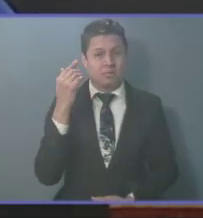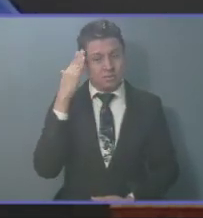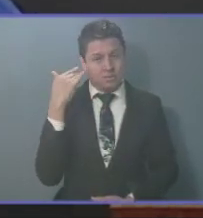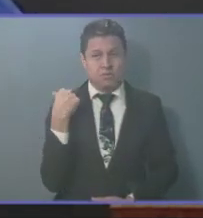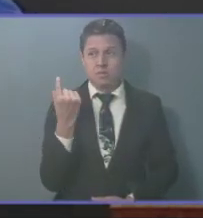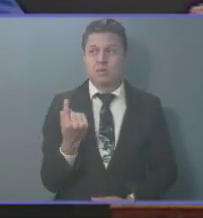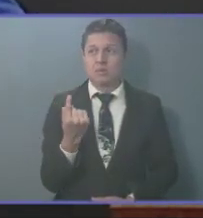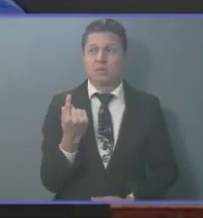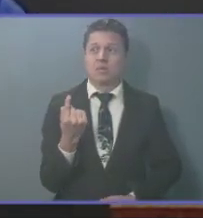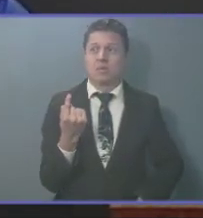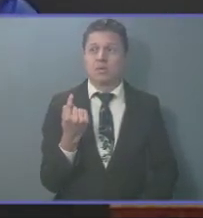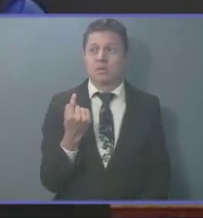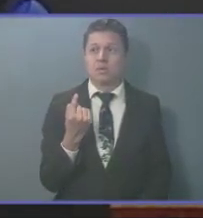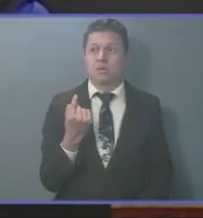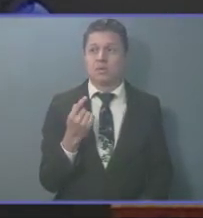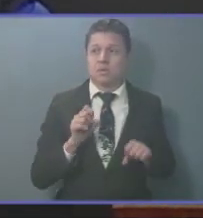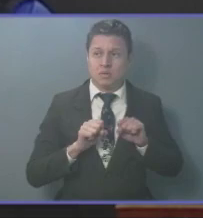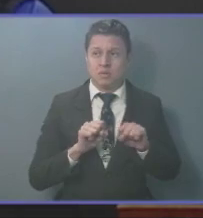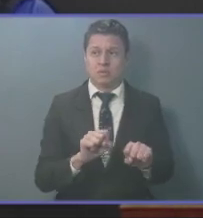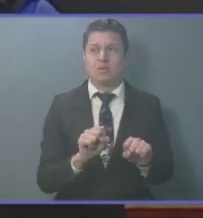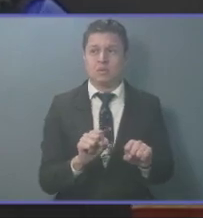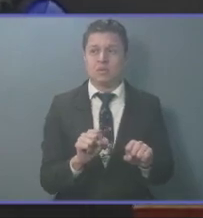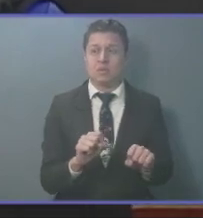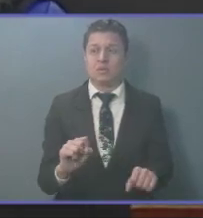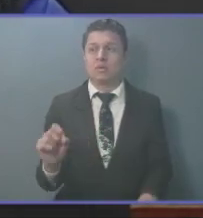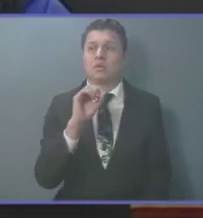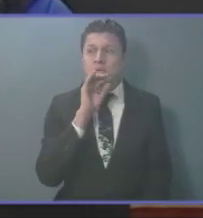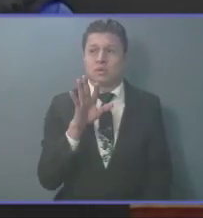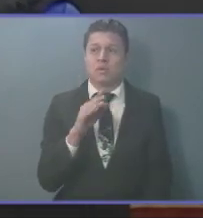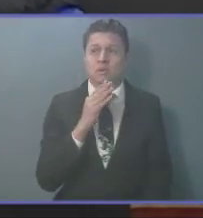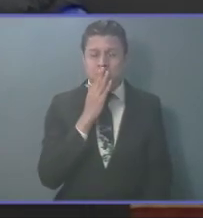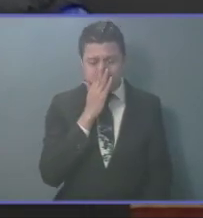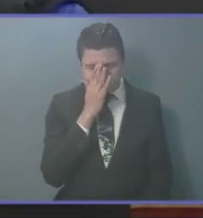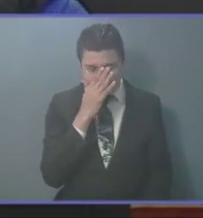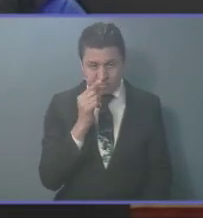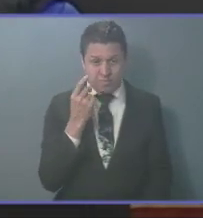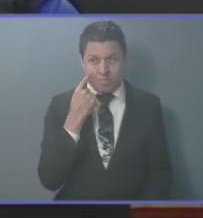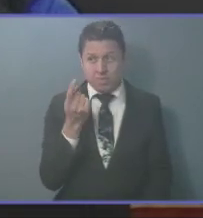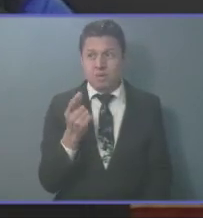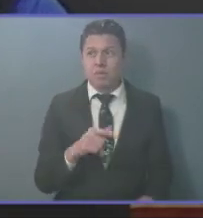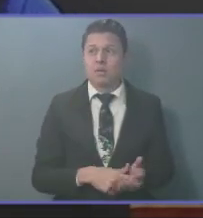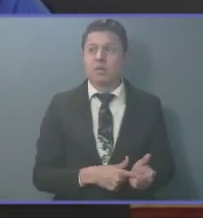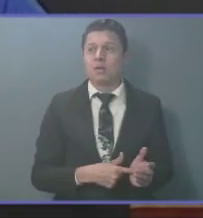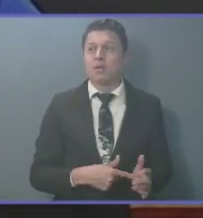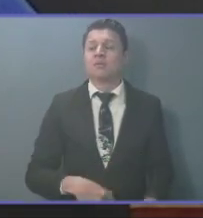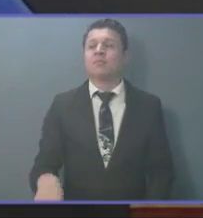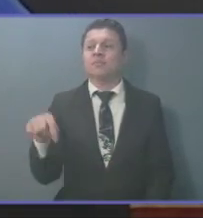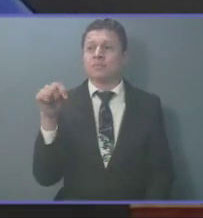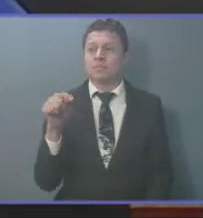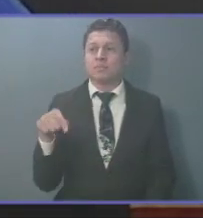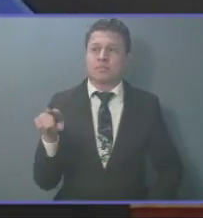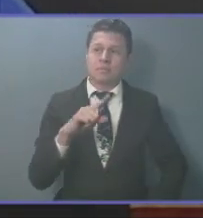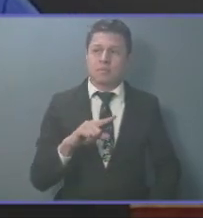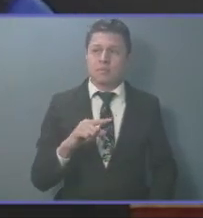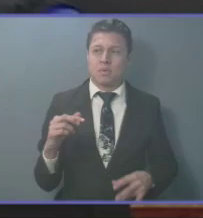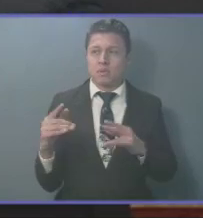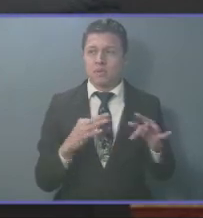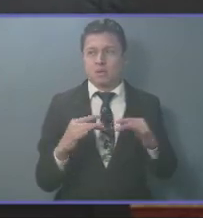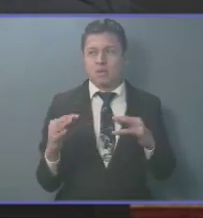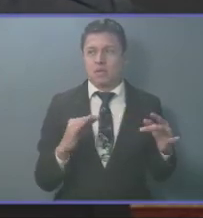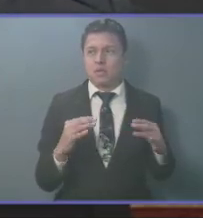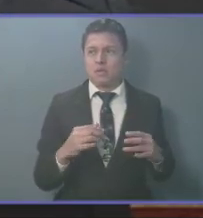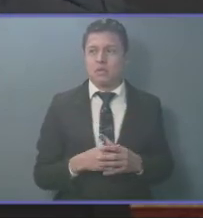un supermercado les dijo: mire, y aquí ustedes están en guerra o